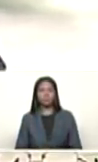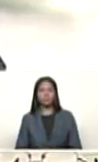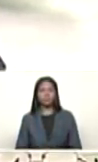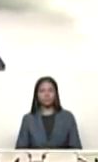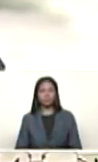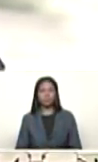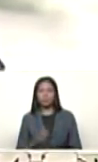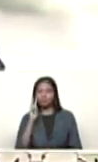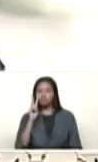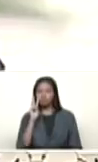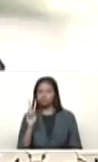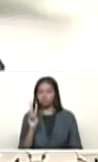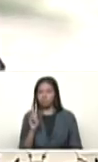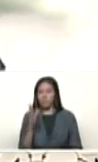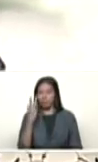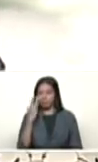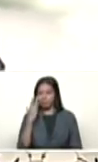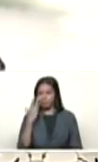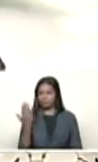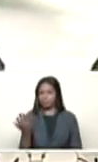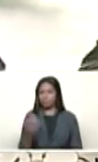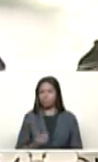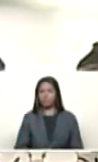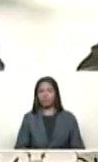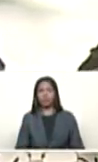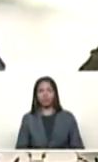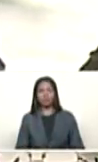Jesús, fíjate, fíjate, muchacho.